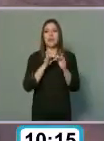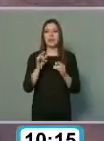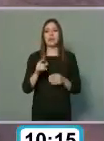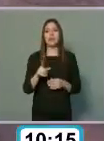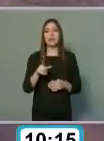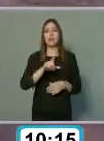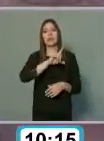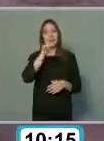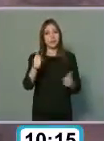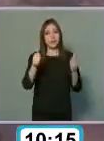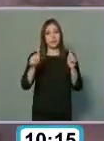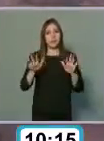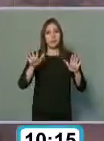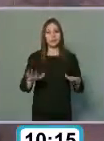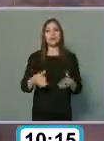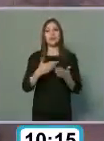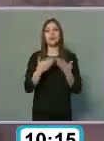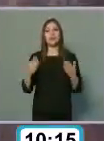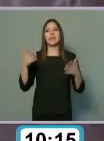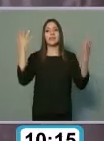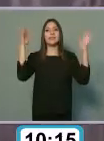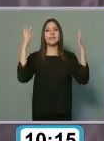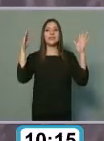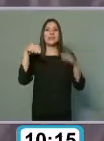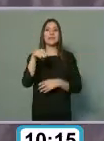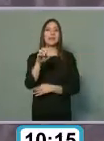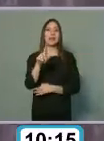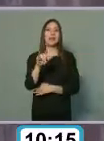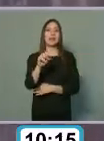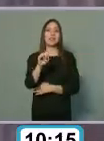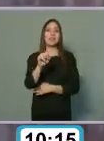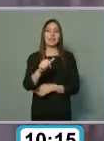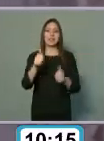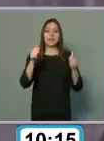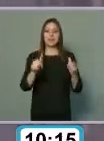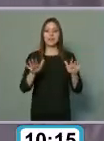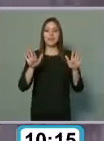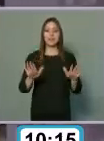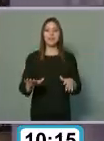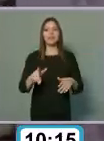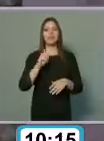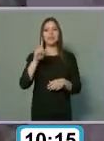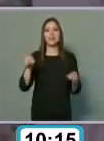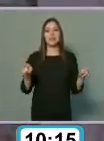nosotros? Dale, buenísimo. El aplauso es para Melicia, que está más adelante con nosotros en el musical. Por lo